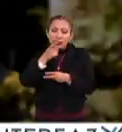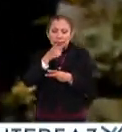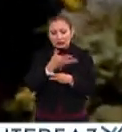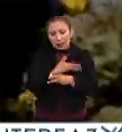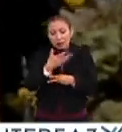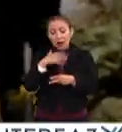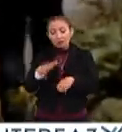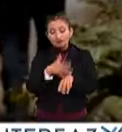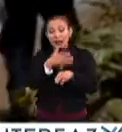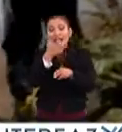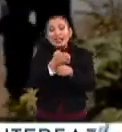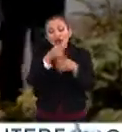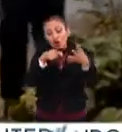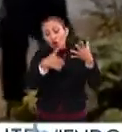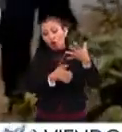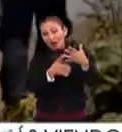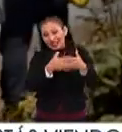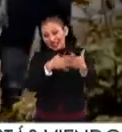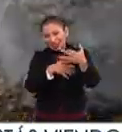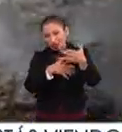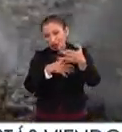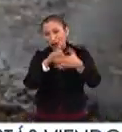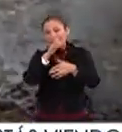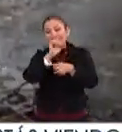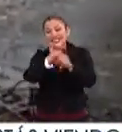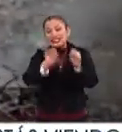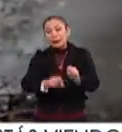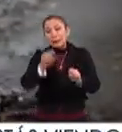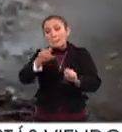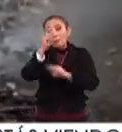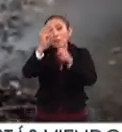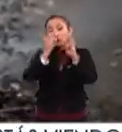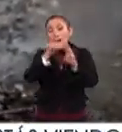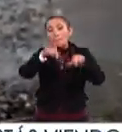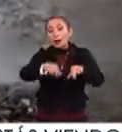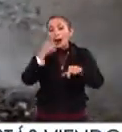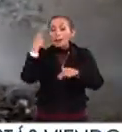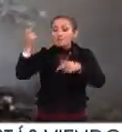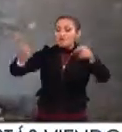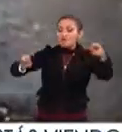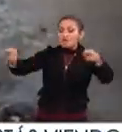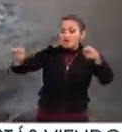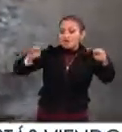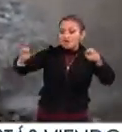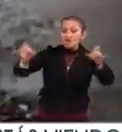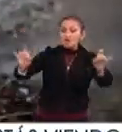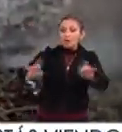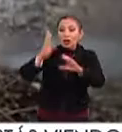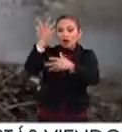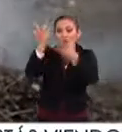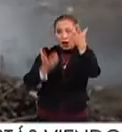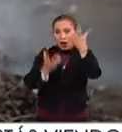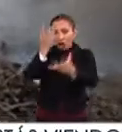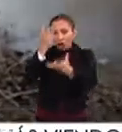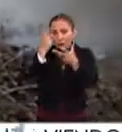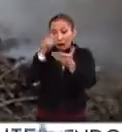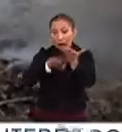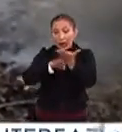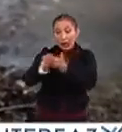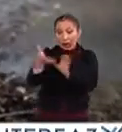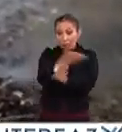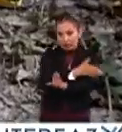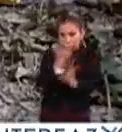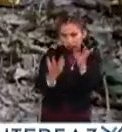que tenemos el 5º sistema a nivel mundial de este tipo para el manejo, en este caso del fuego, de una manera